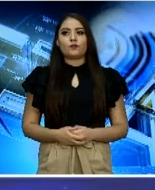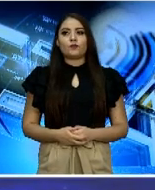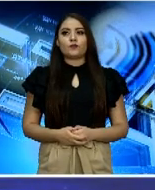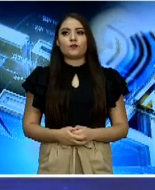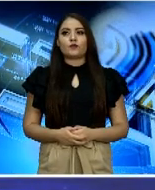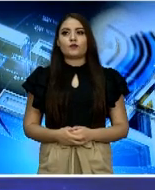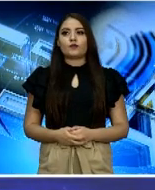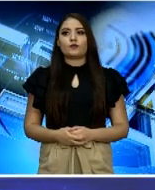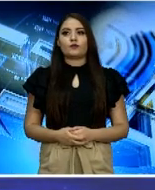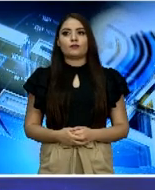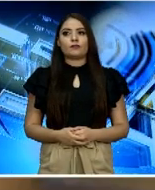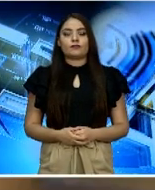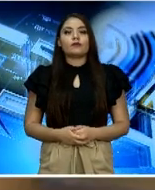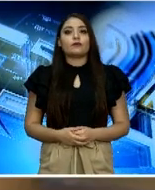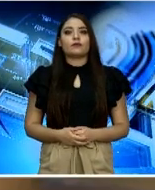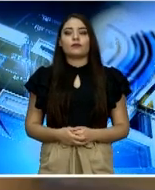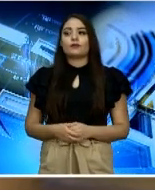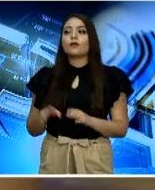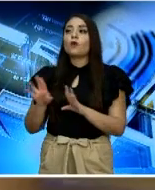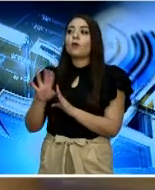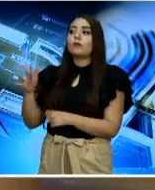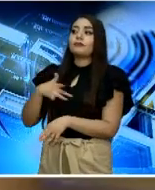¿Cómo te sientes? Bien.